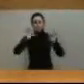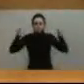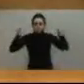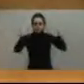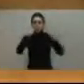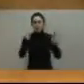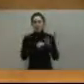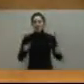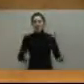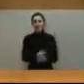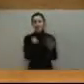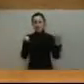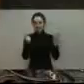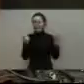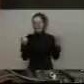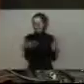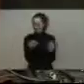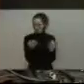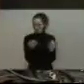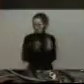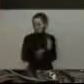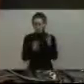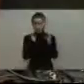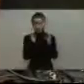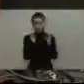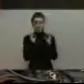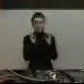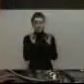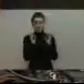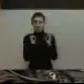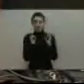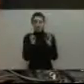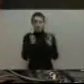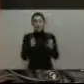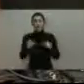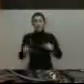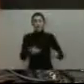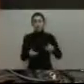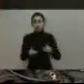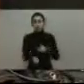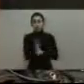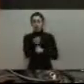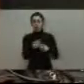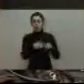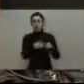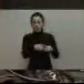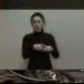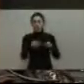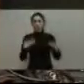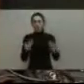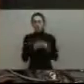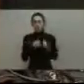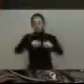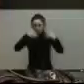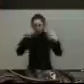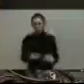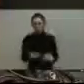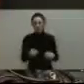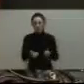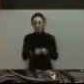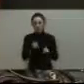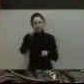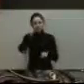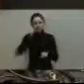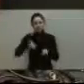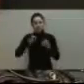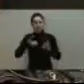año 2016 tienen especial importancia porque son muy demandadas por los puertos, las que tienen que ver con el aseguramiento de calados de